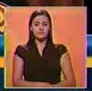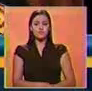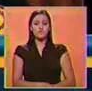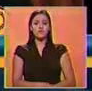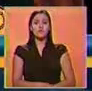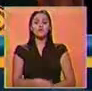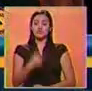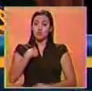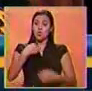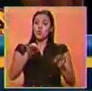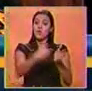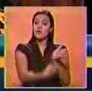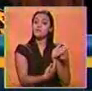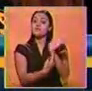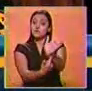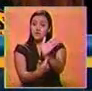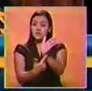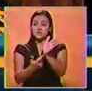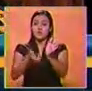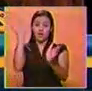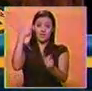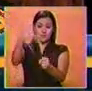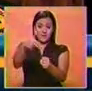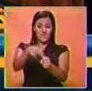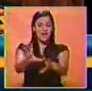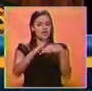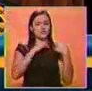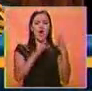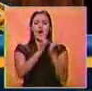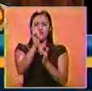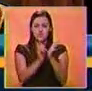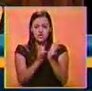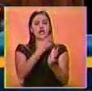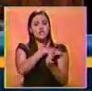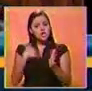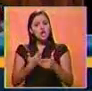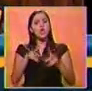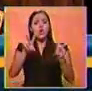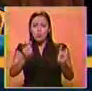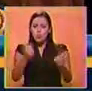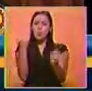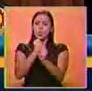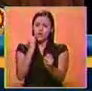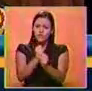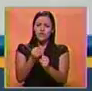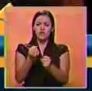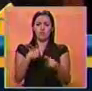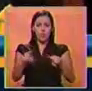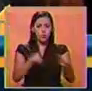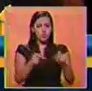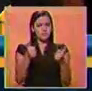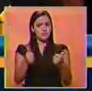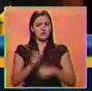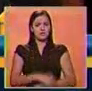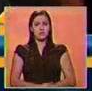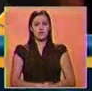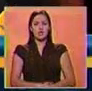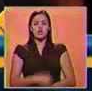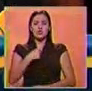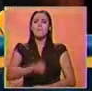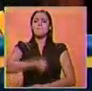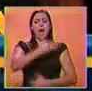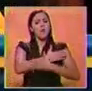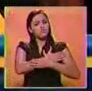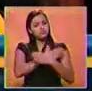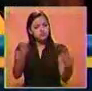Textualmente se le enseñó a ser recibida por PDVSA en abril, cuando ellos querían abrir operaciones y montar sus cosas allí. Ratificamos nuestra mayor